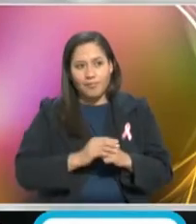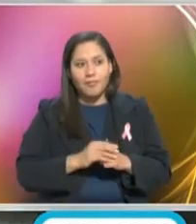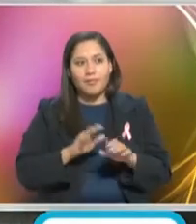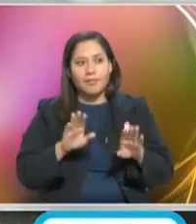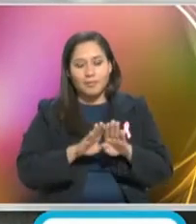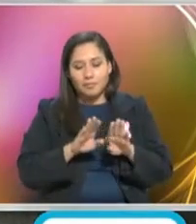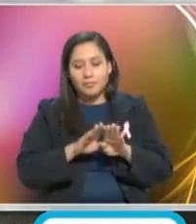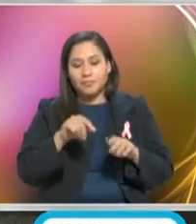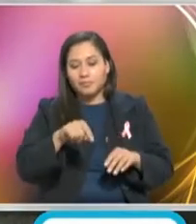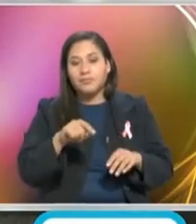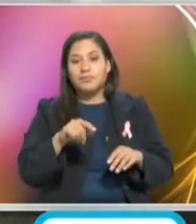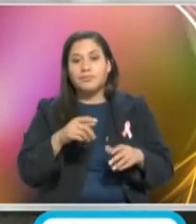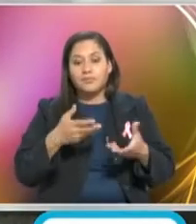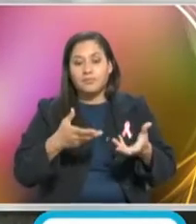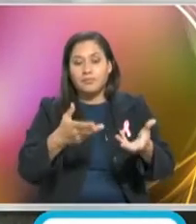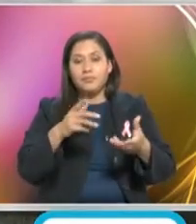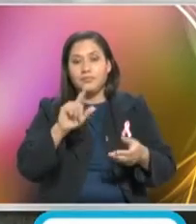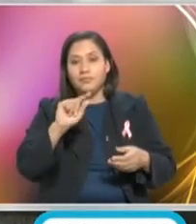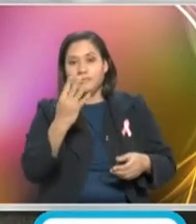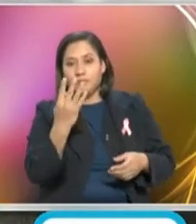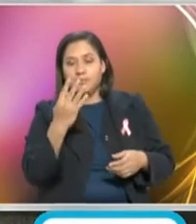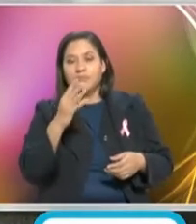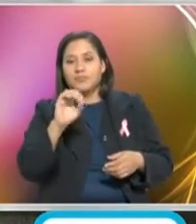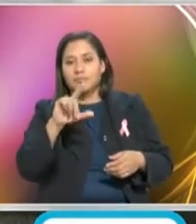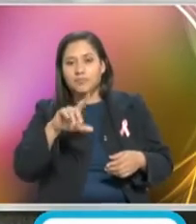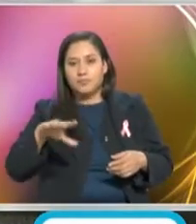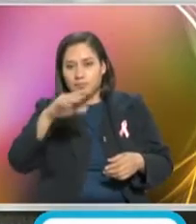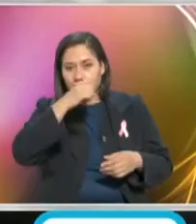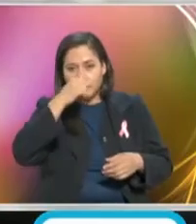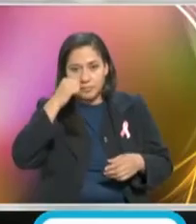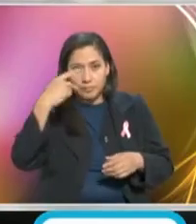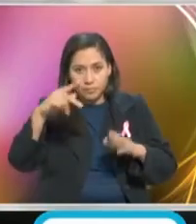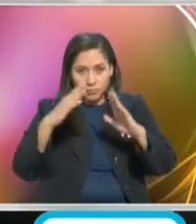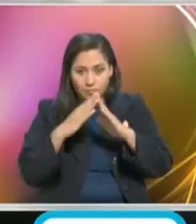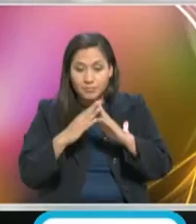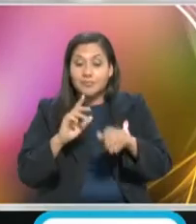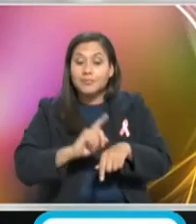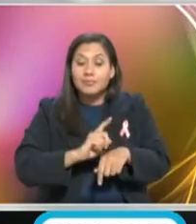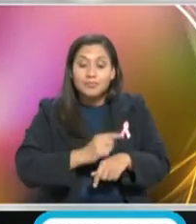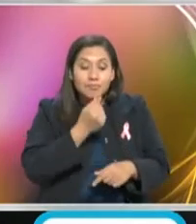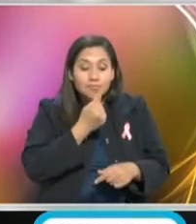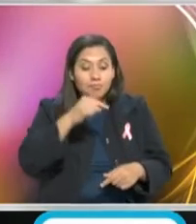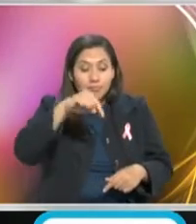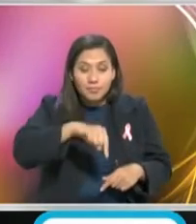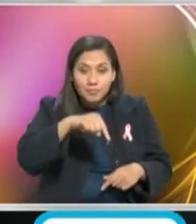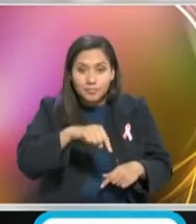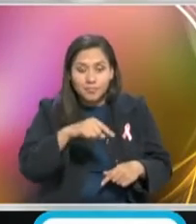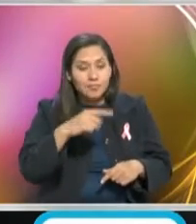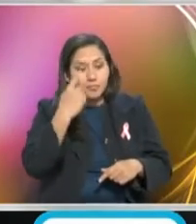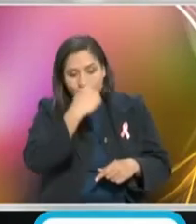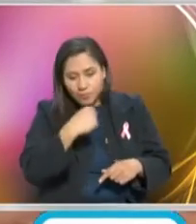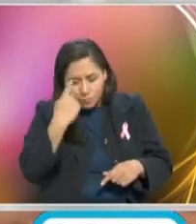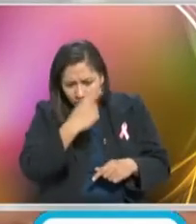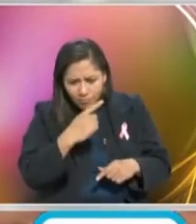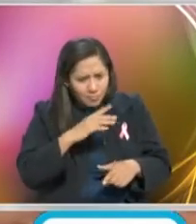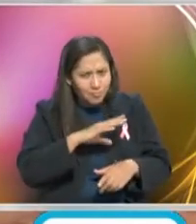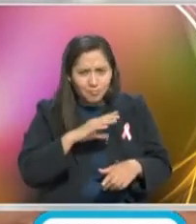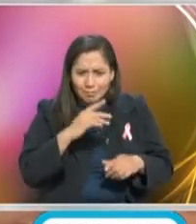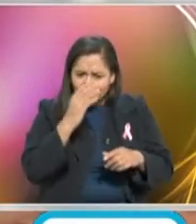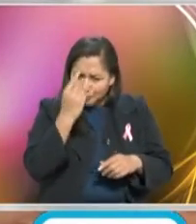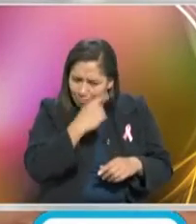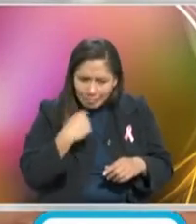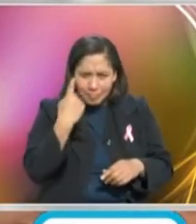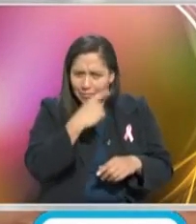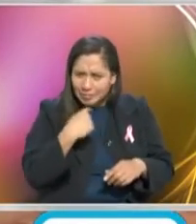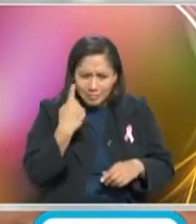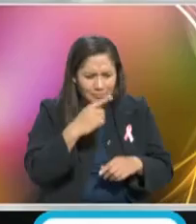casa, en el Abre 74, en la colonia Juárez, donde era su casa, y él desde niño se metía horas enteras. Ok.